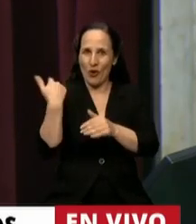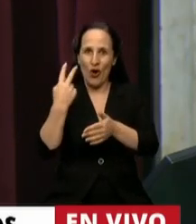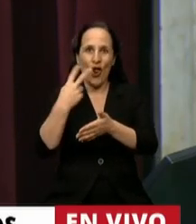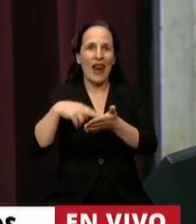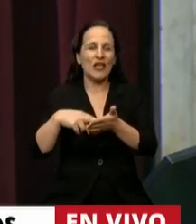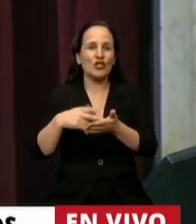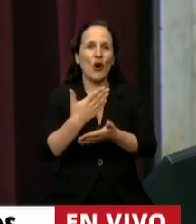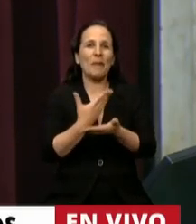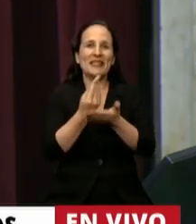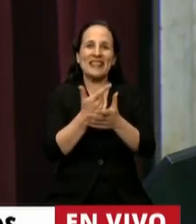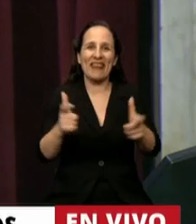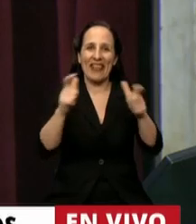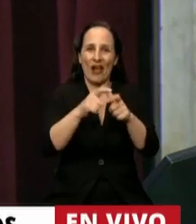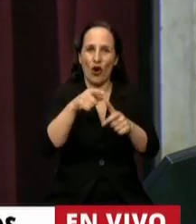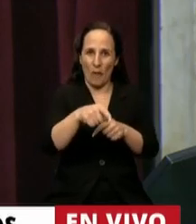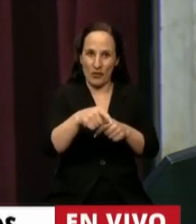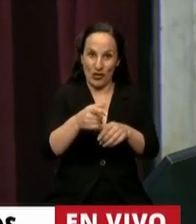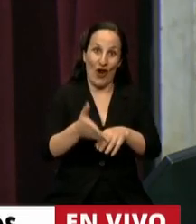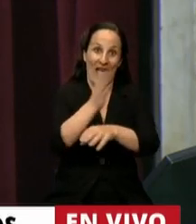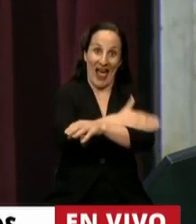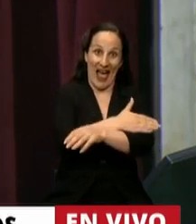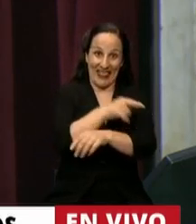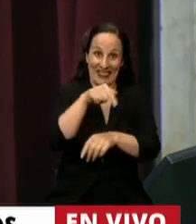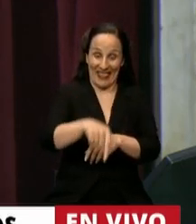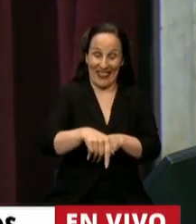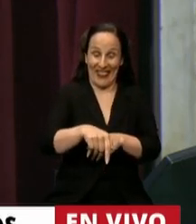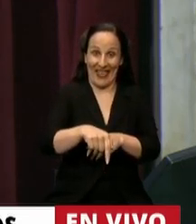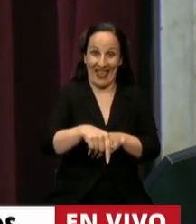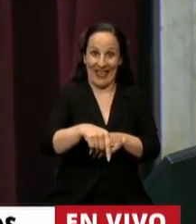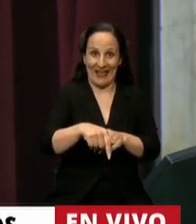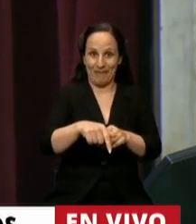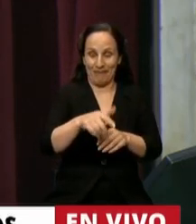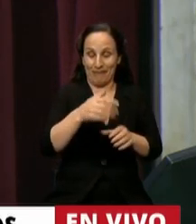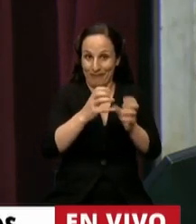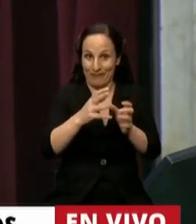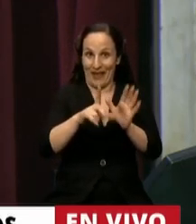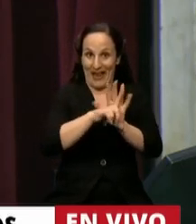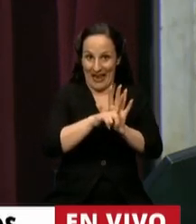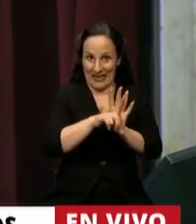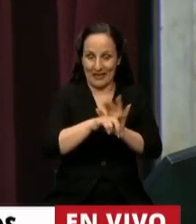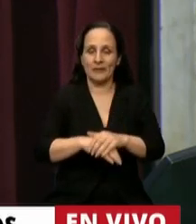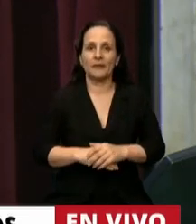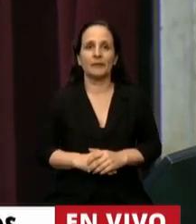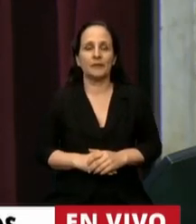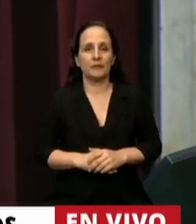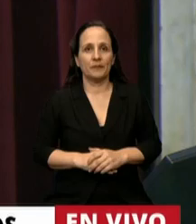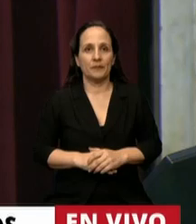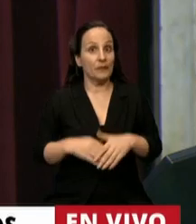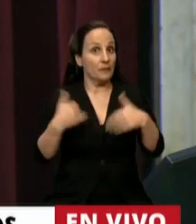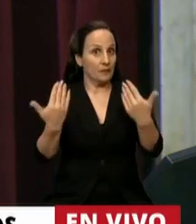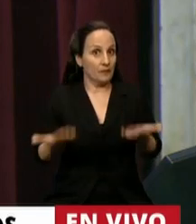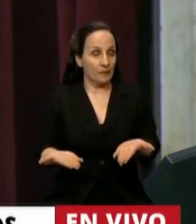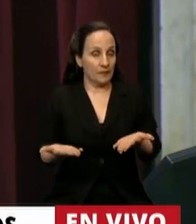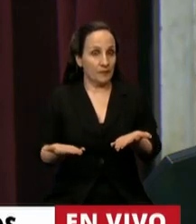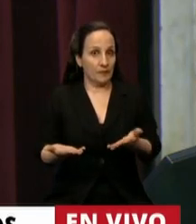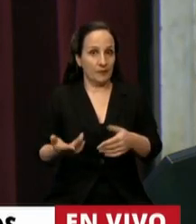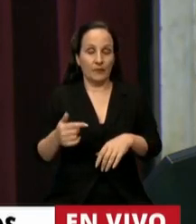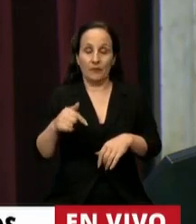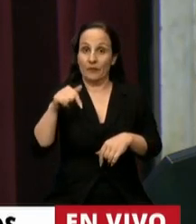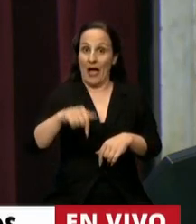el presidente de la comisión previo al tratamiento de la ley. Por lo tanto,